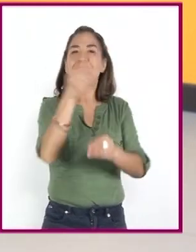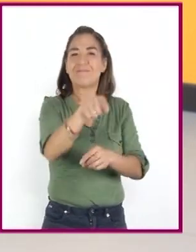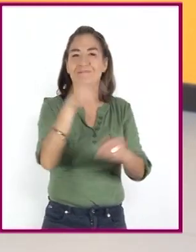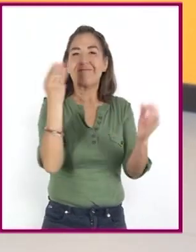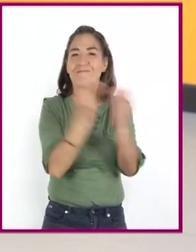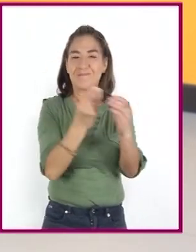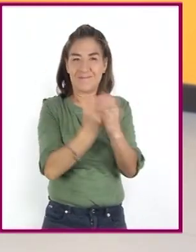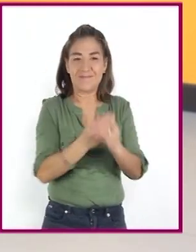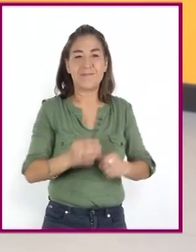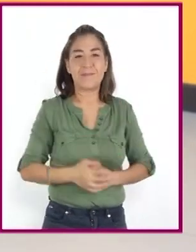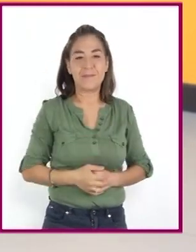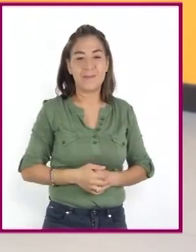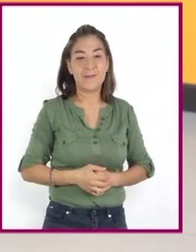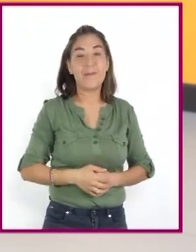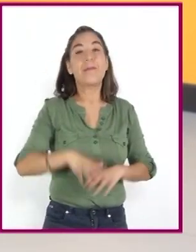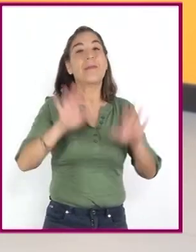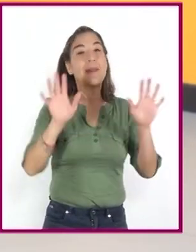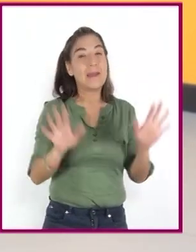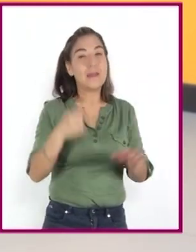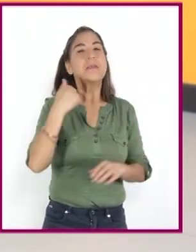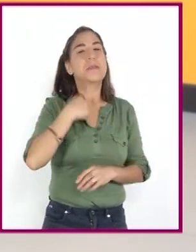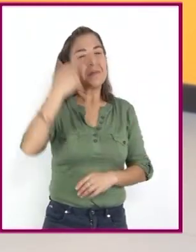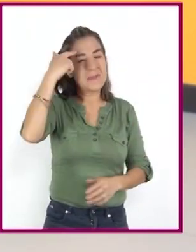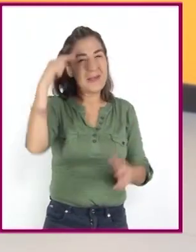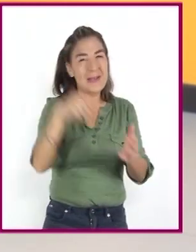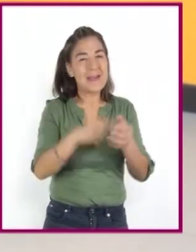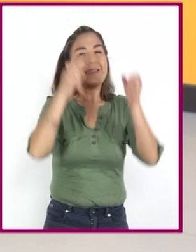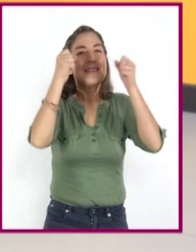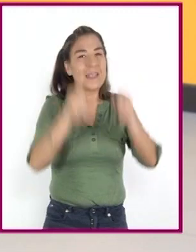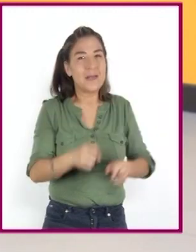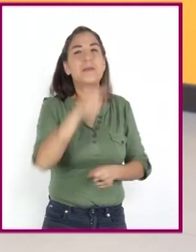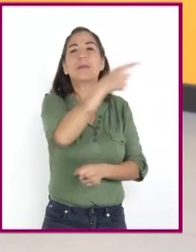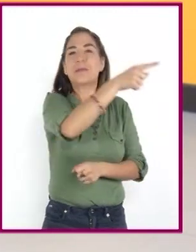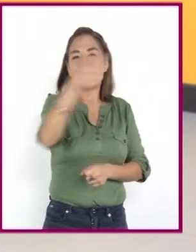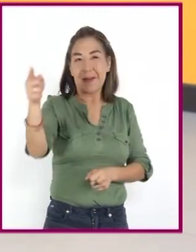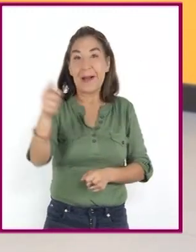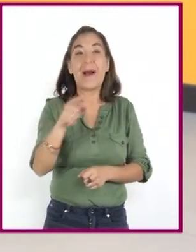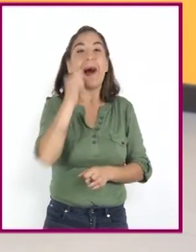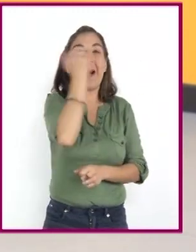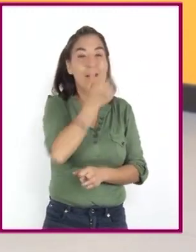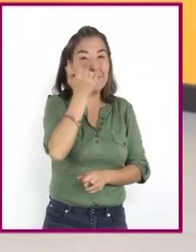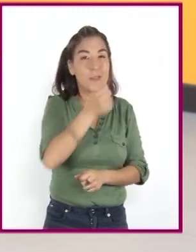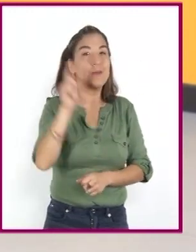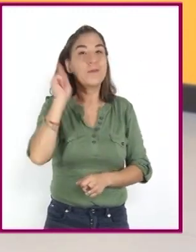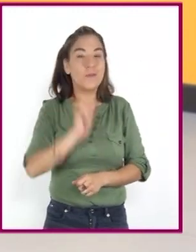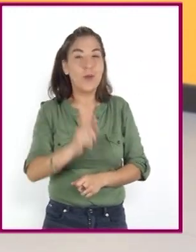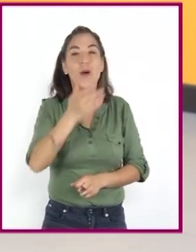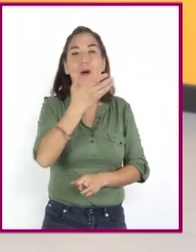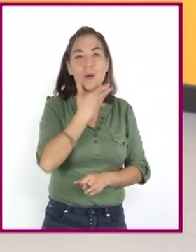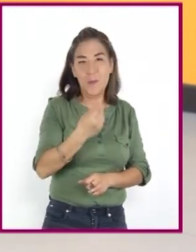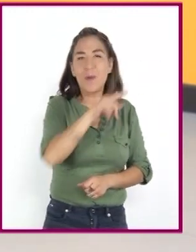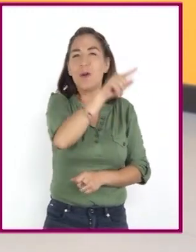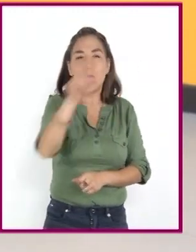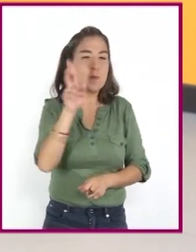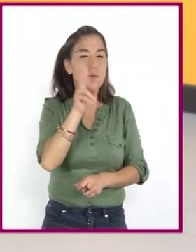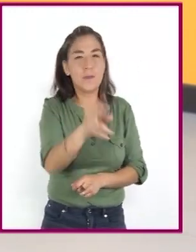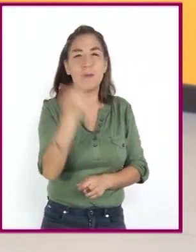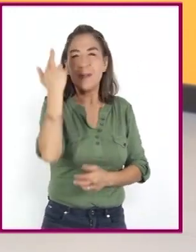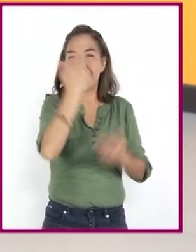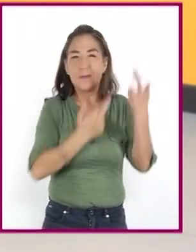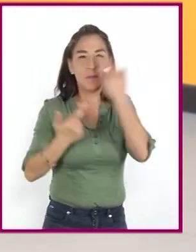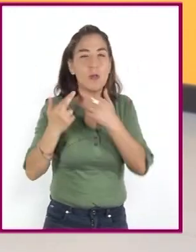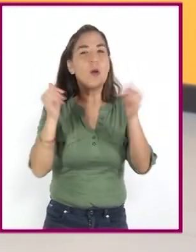sesión y podría asegurar que muchas y muchos estudiantes analizaron con calma